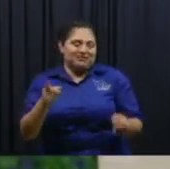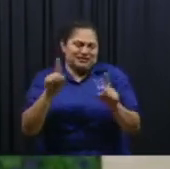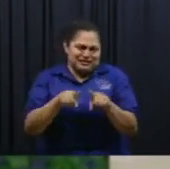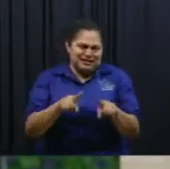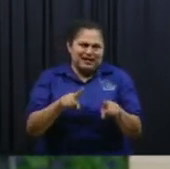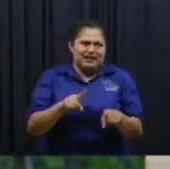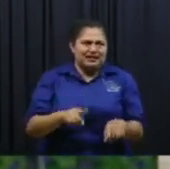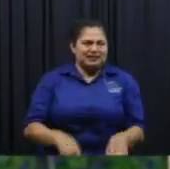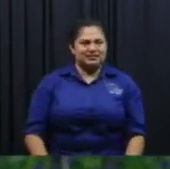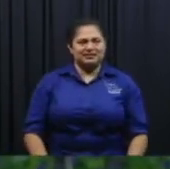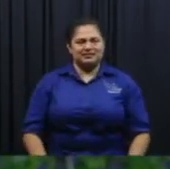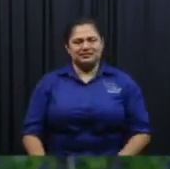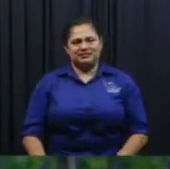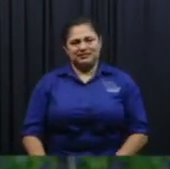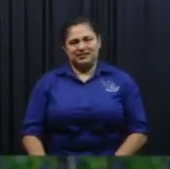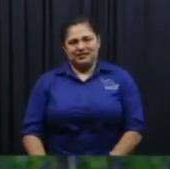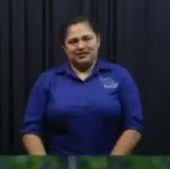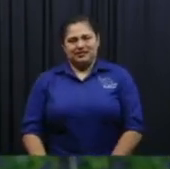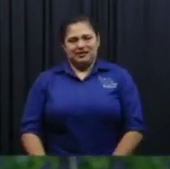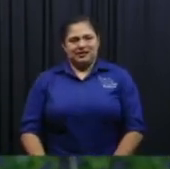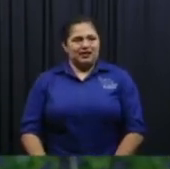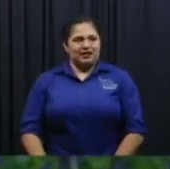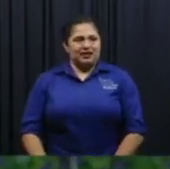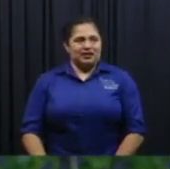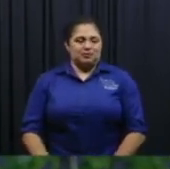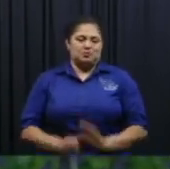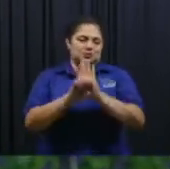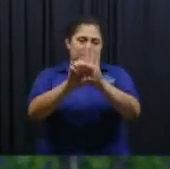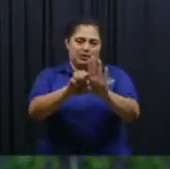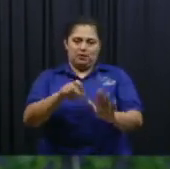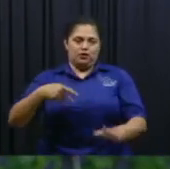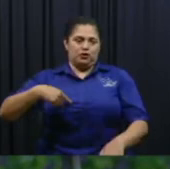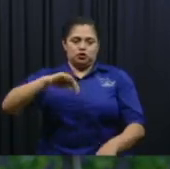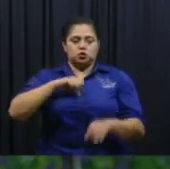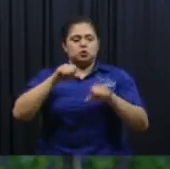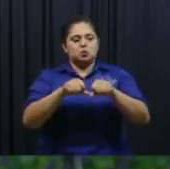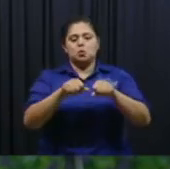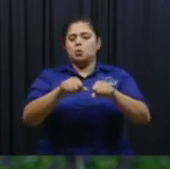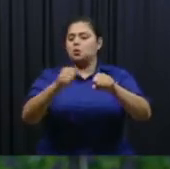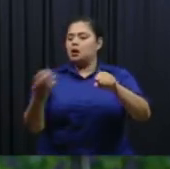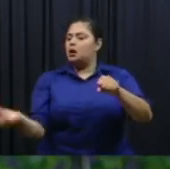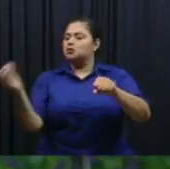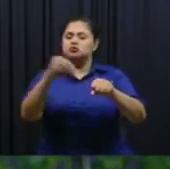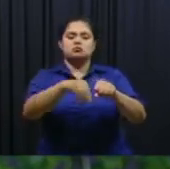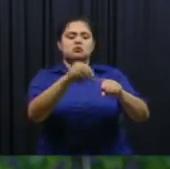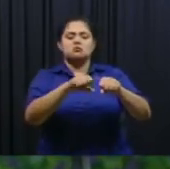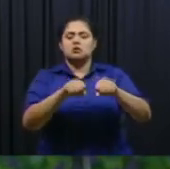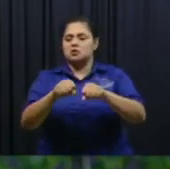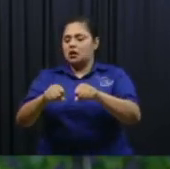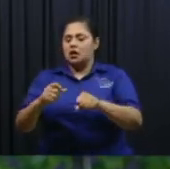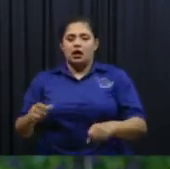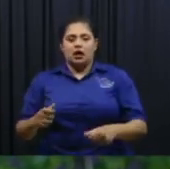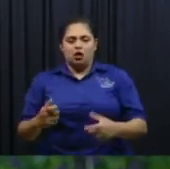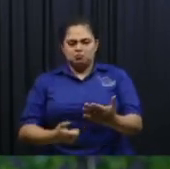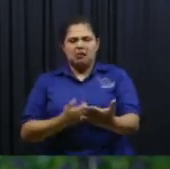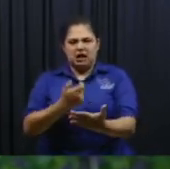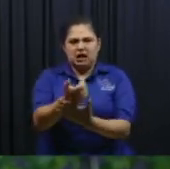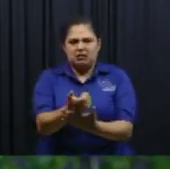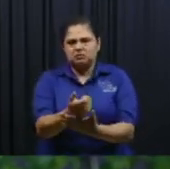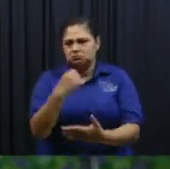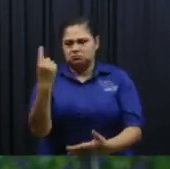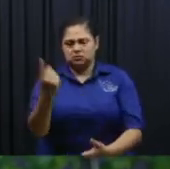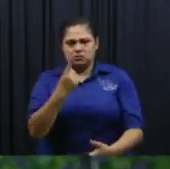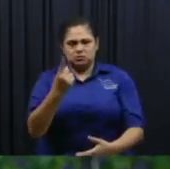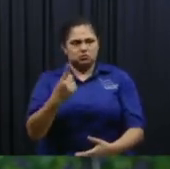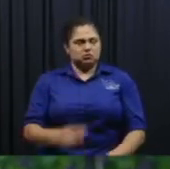que por ejemplo íbamos al supermercado con mi esposa y compramos algo se pagaba y todo